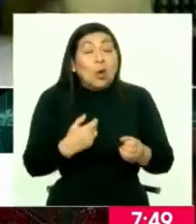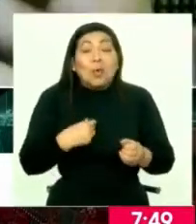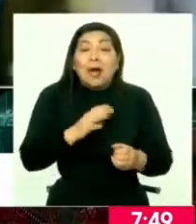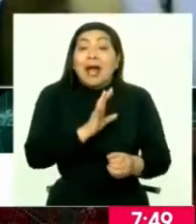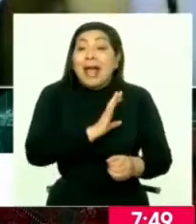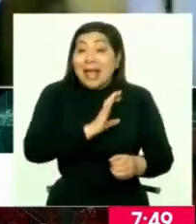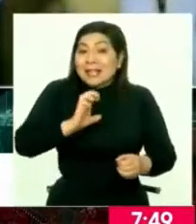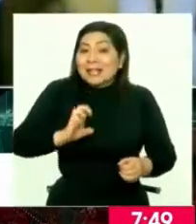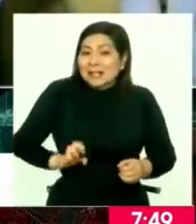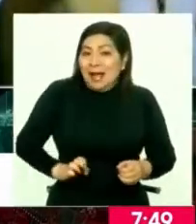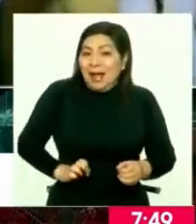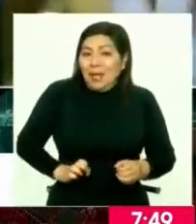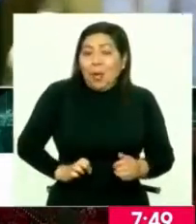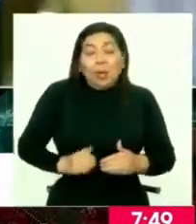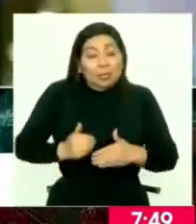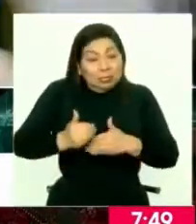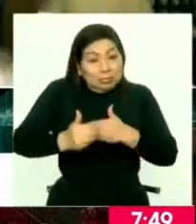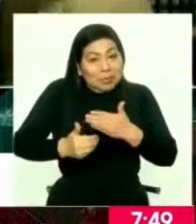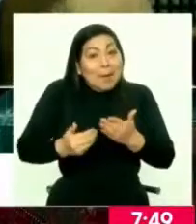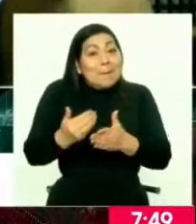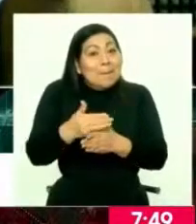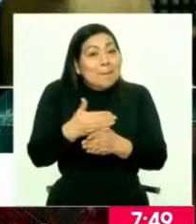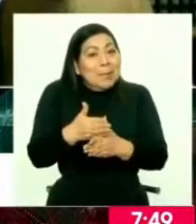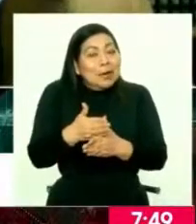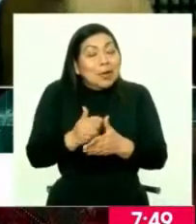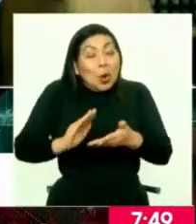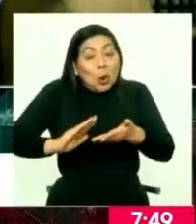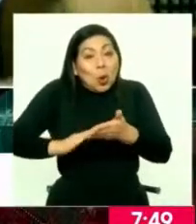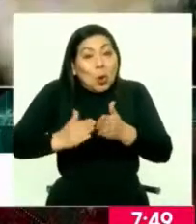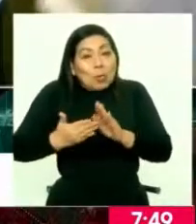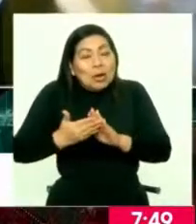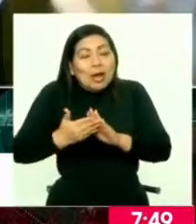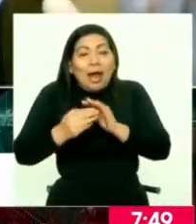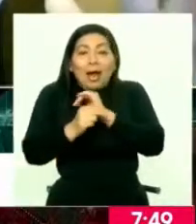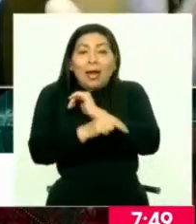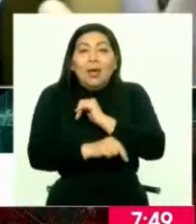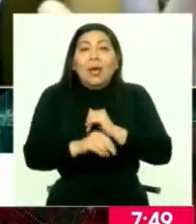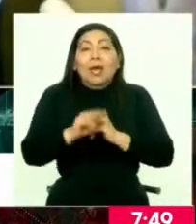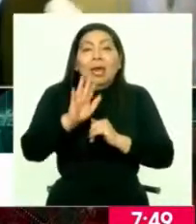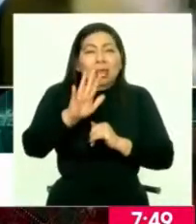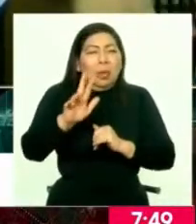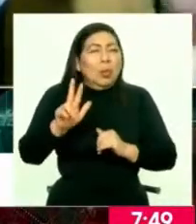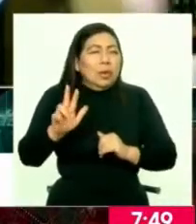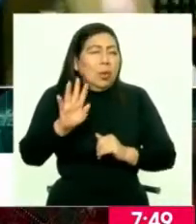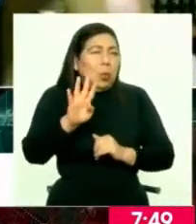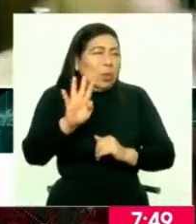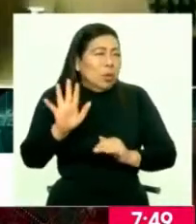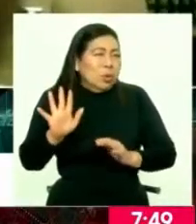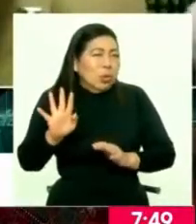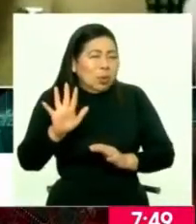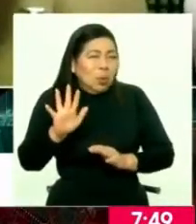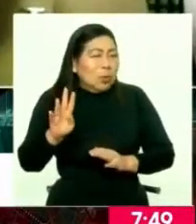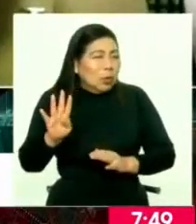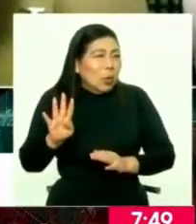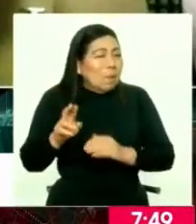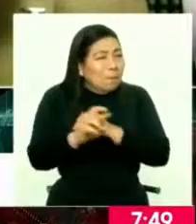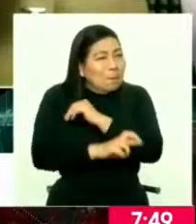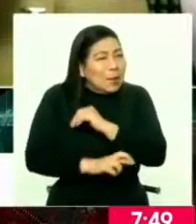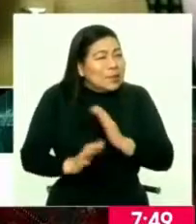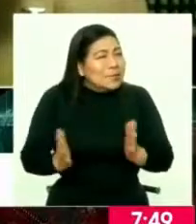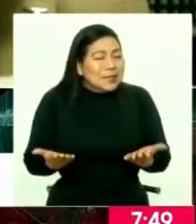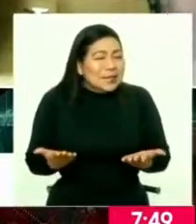Estado, o un Estado puede seguir siendo parte de la Mancomunidad de Naciones, son 53, 54 países, pero ya no